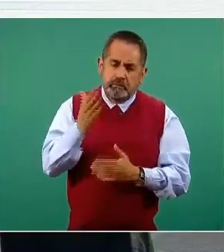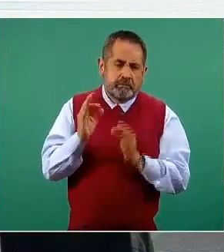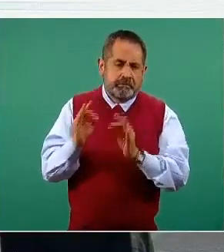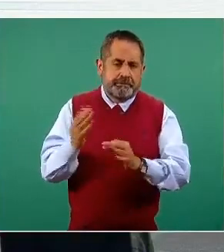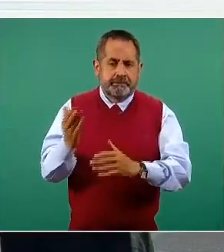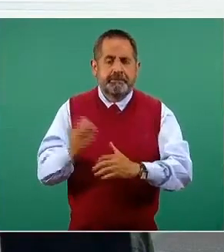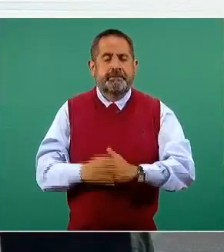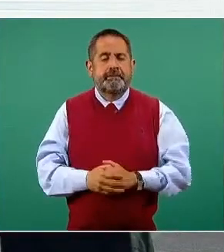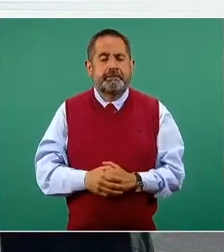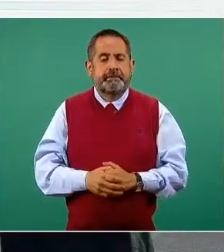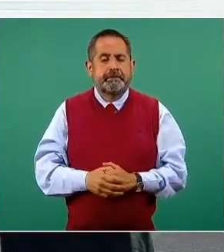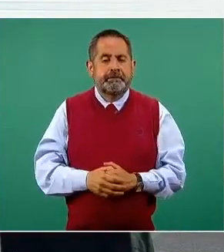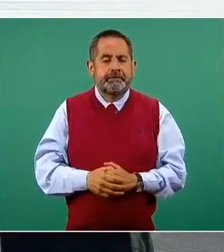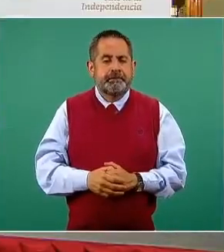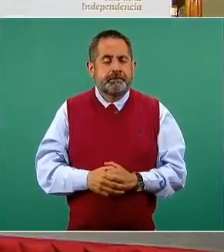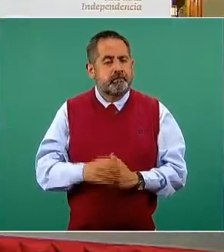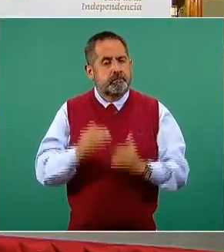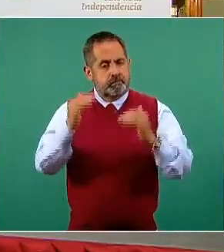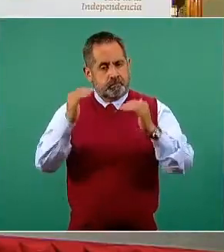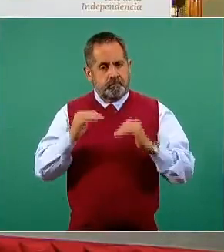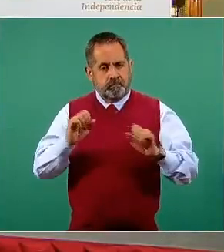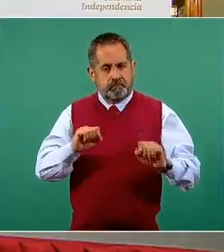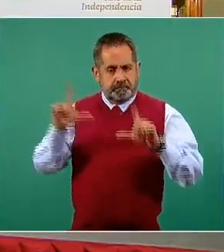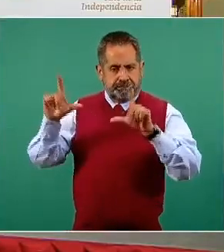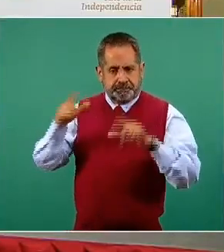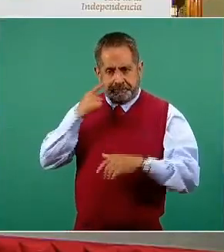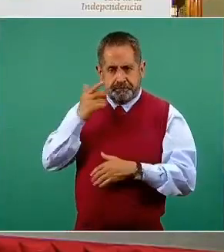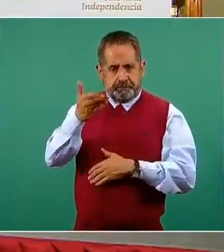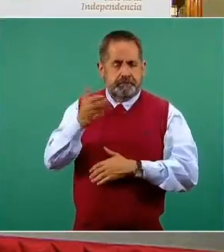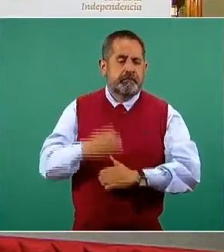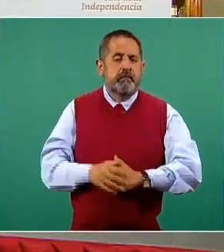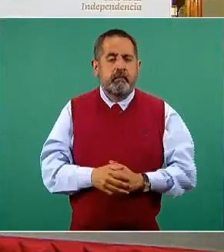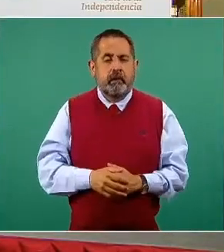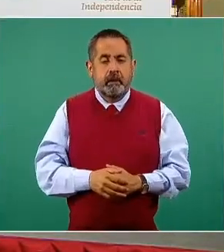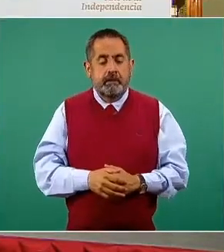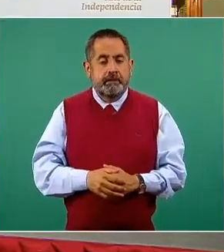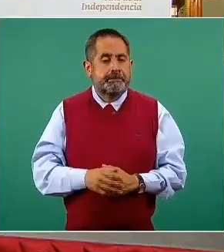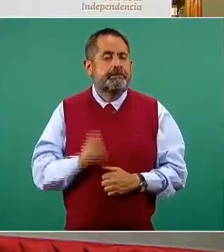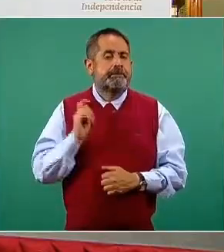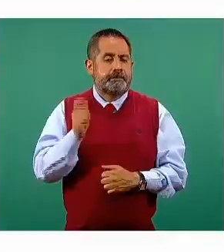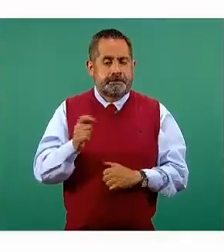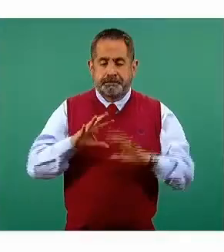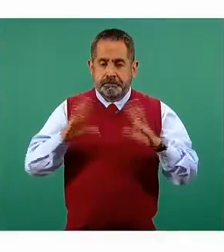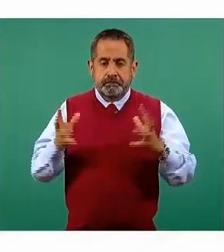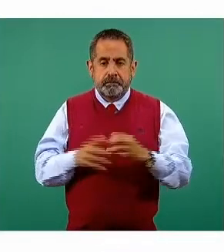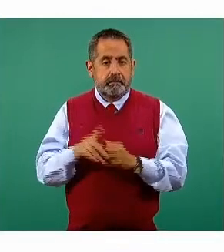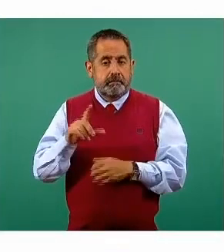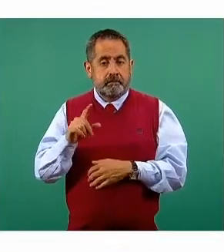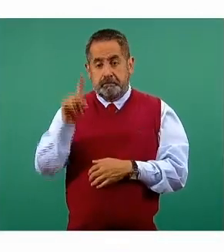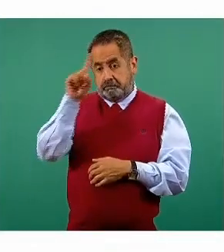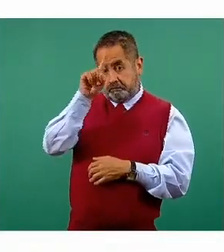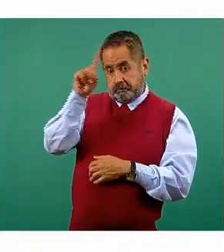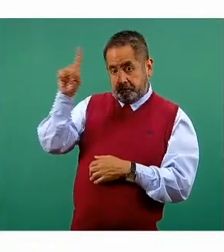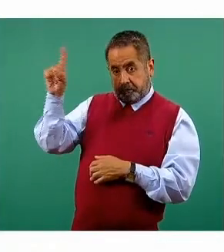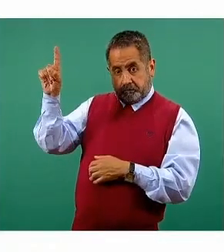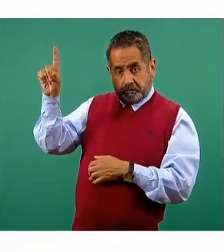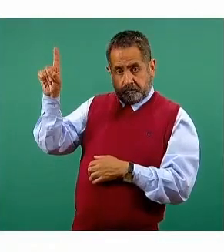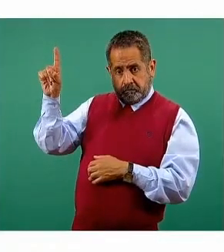Carreras. Vamos a pasar a la siguiente y vemos aquí la cifra acumulada,